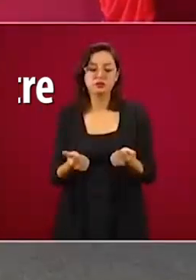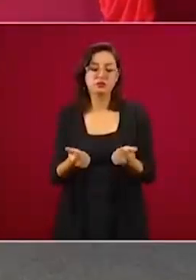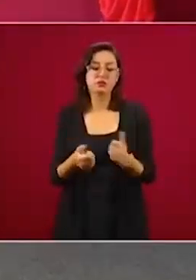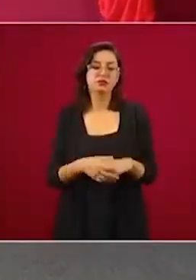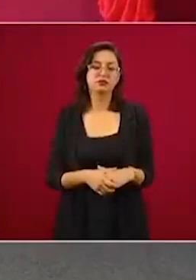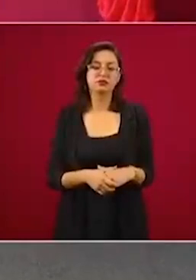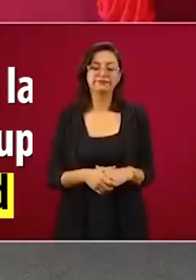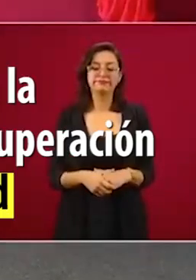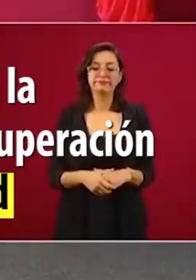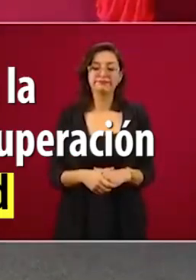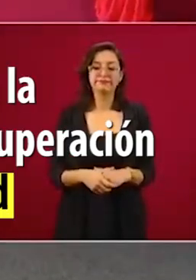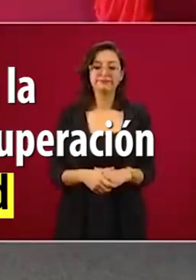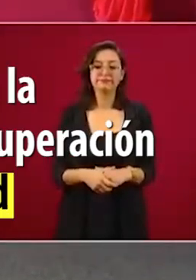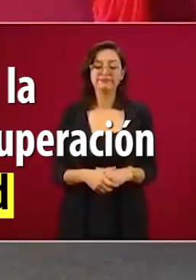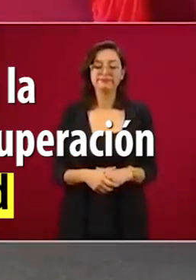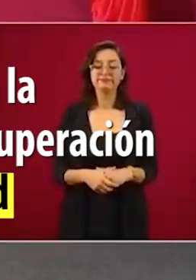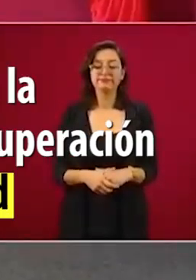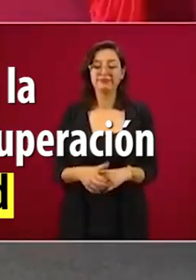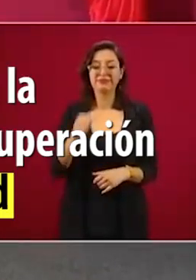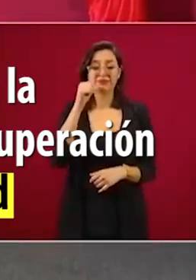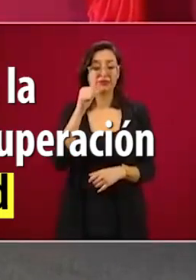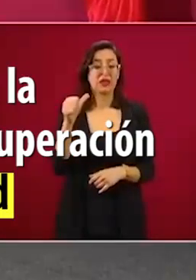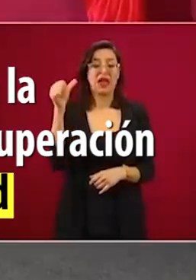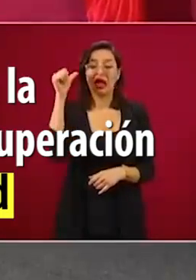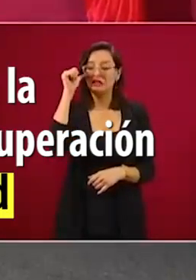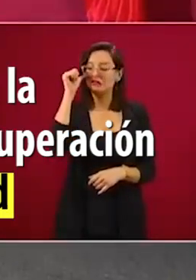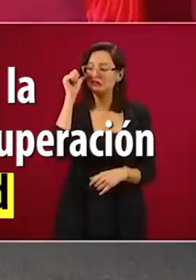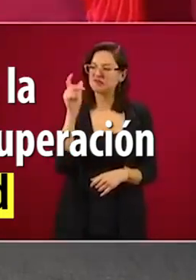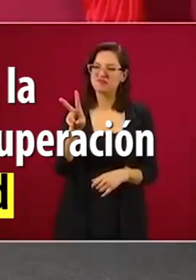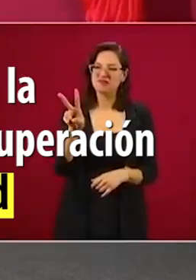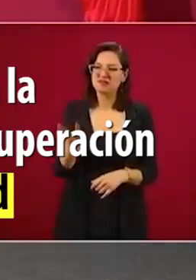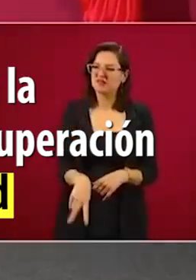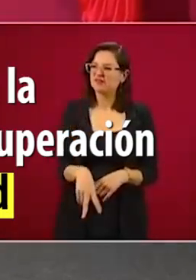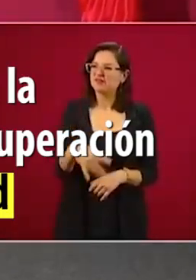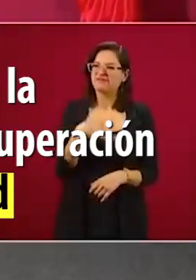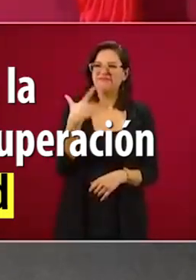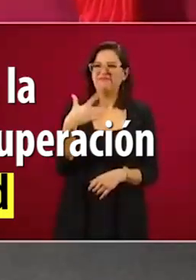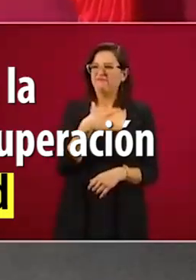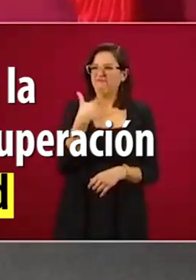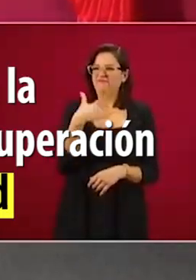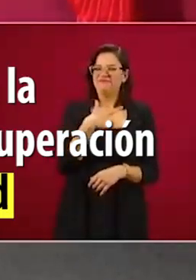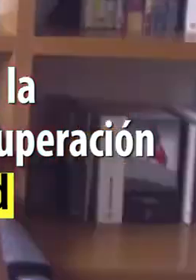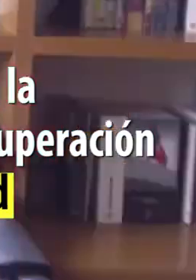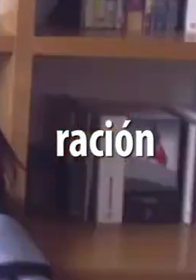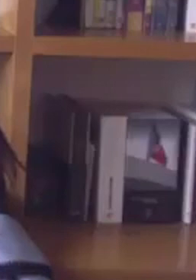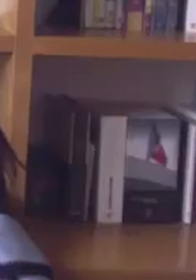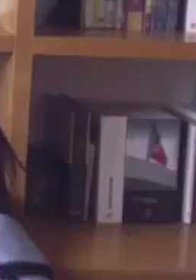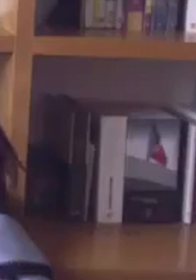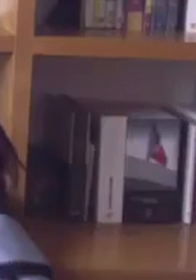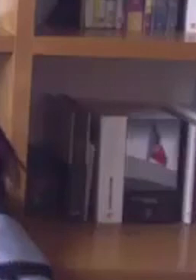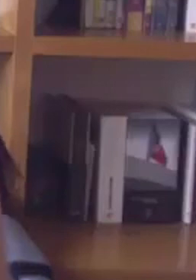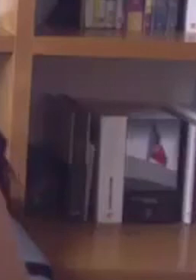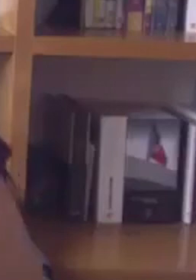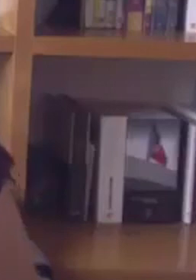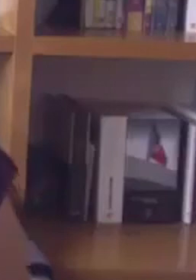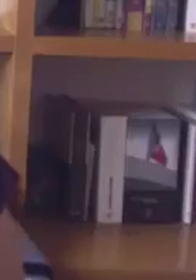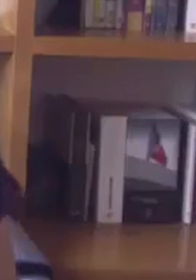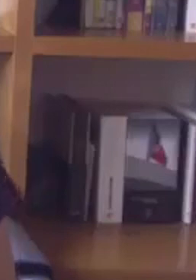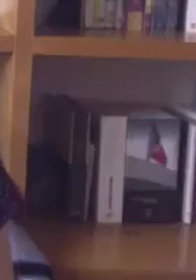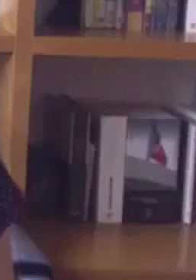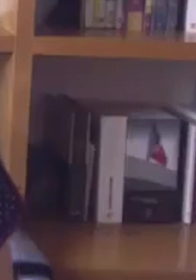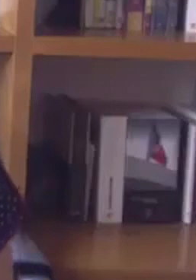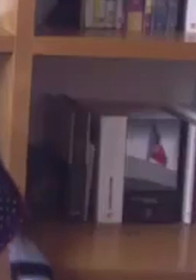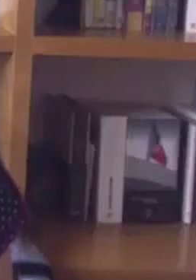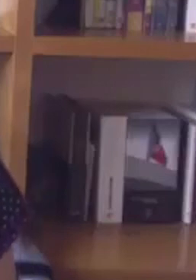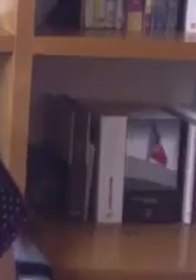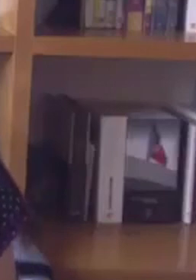analizar el mecanismo para la reactivación de las empresas la recuperación del empleo y la protección a la salud dio a conocer que la solicitud se llevará a